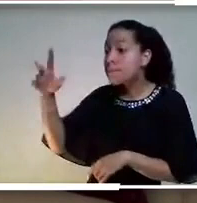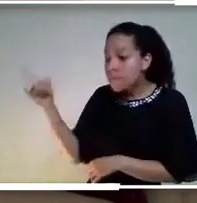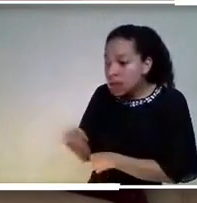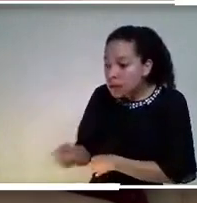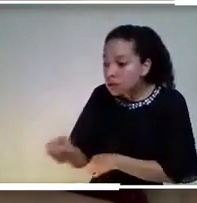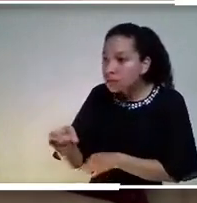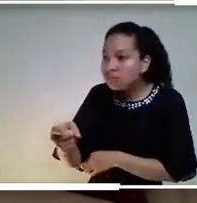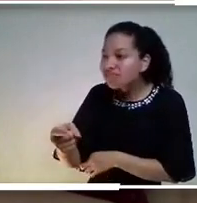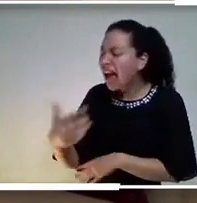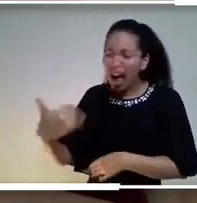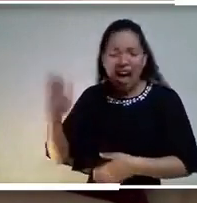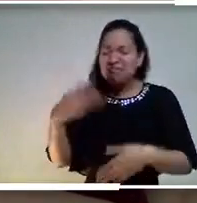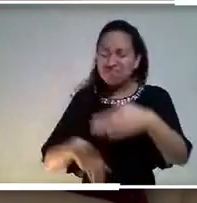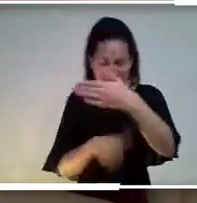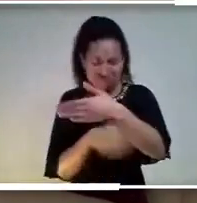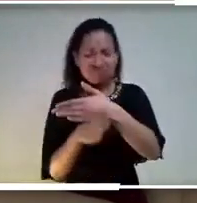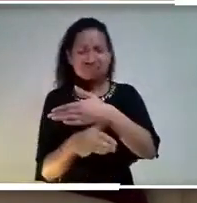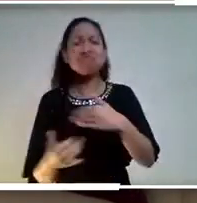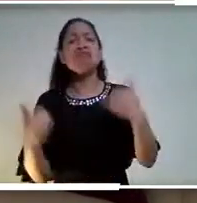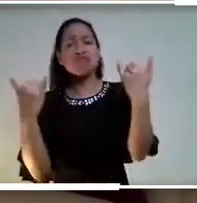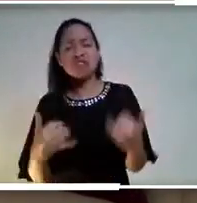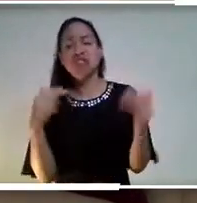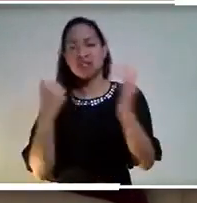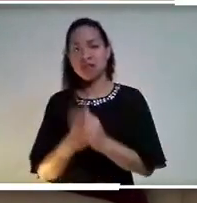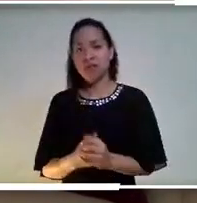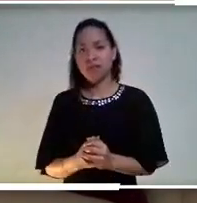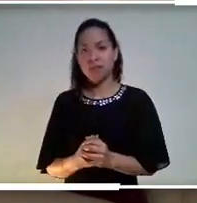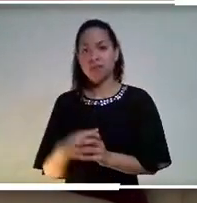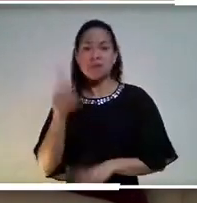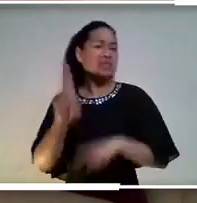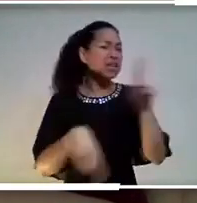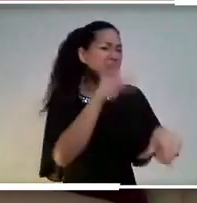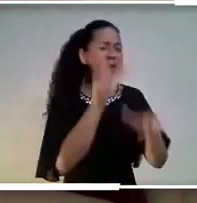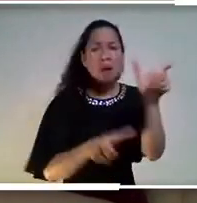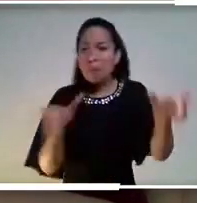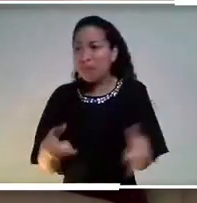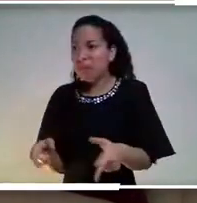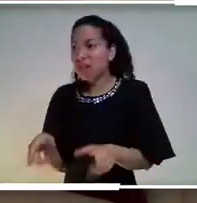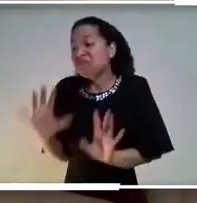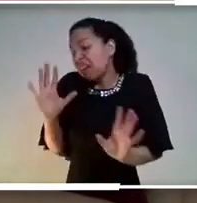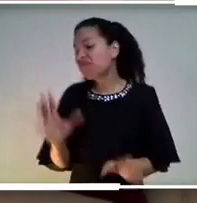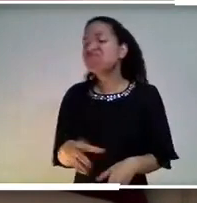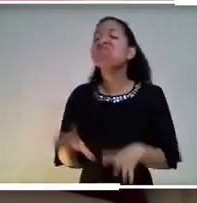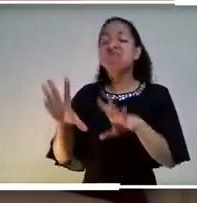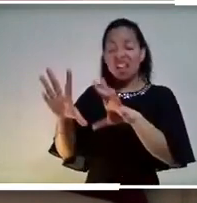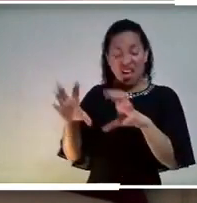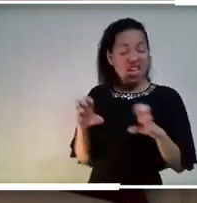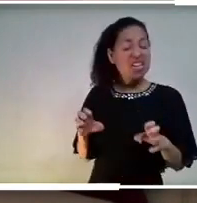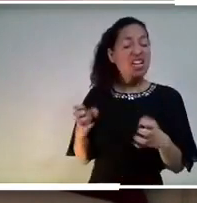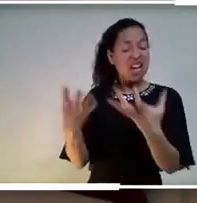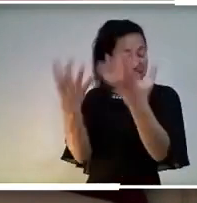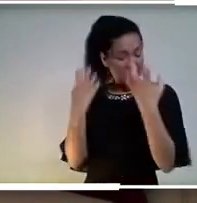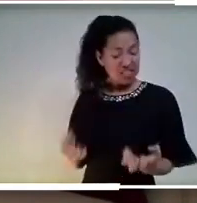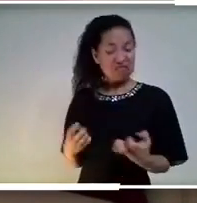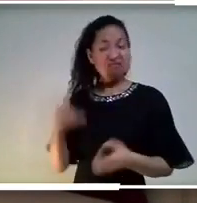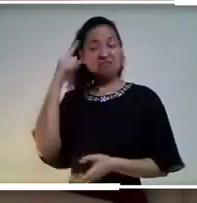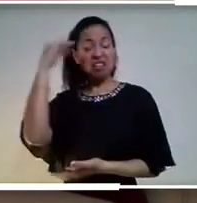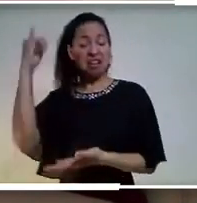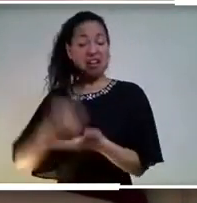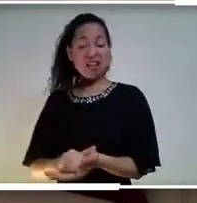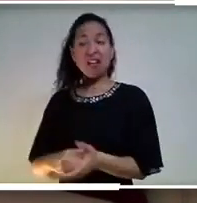la mayoría prefiere creer eso y tener una falsa seguridad de que se comunican con sus seres amados y los demonios que